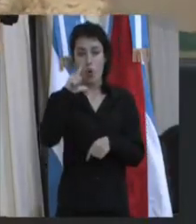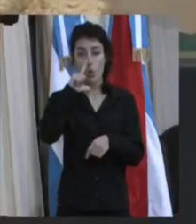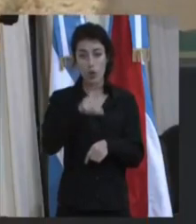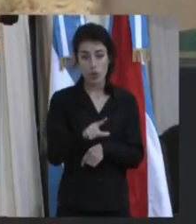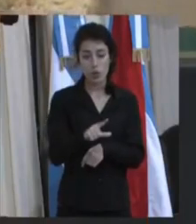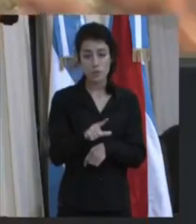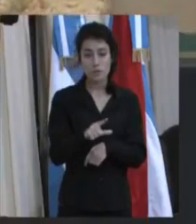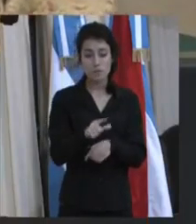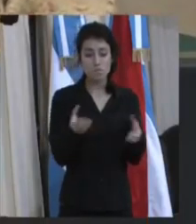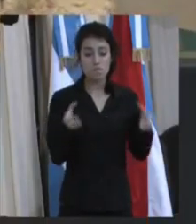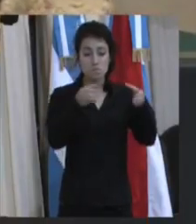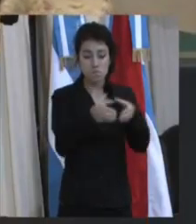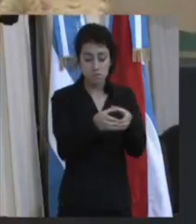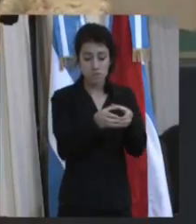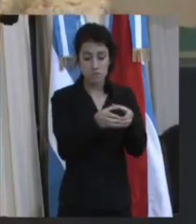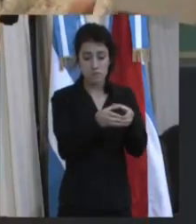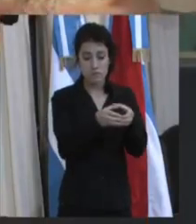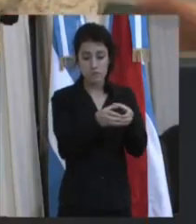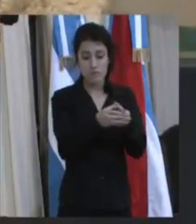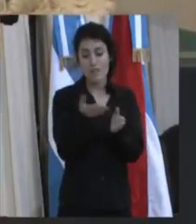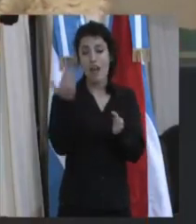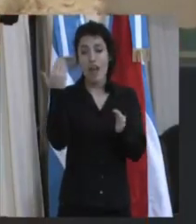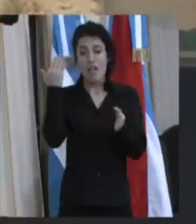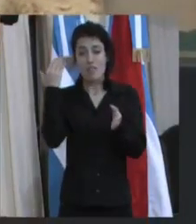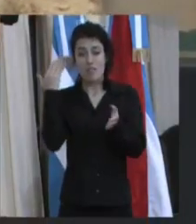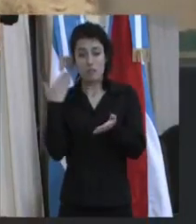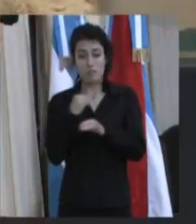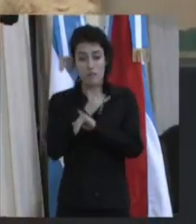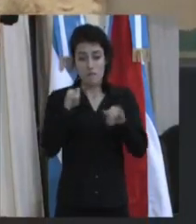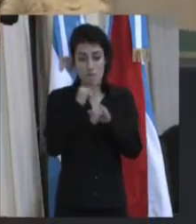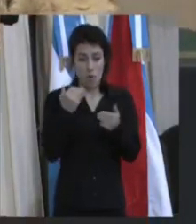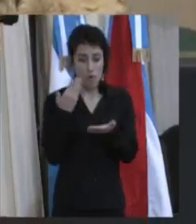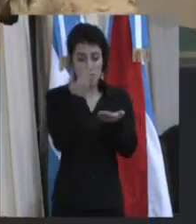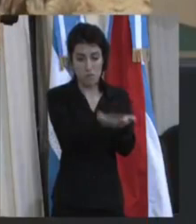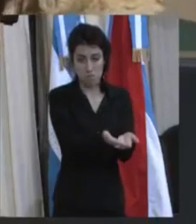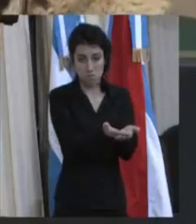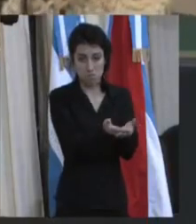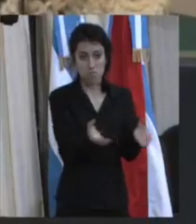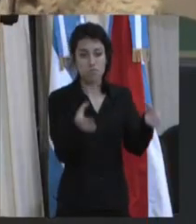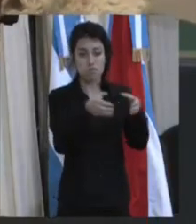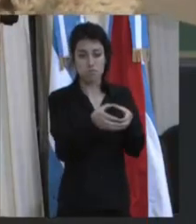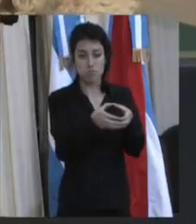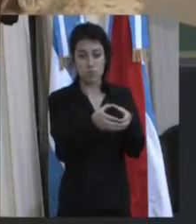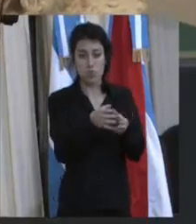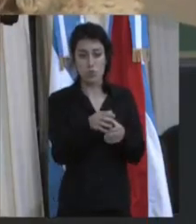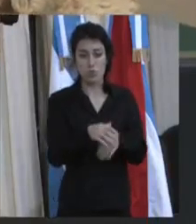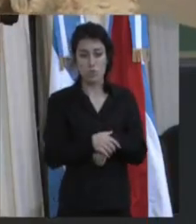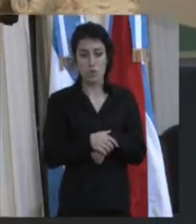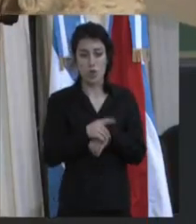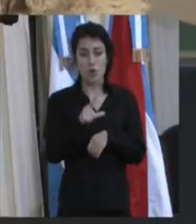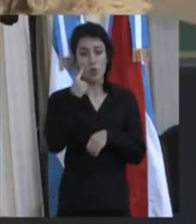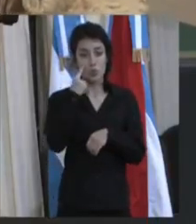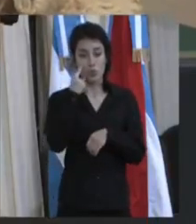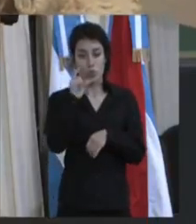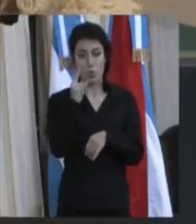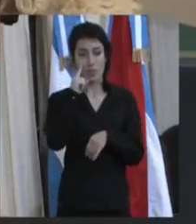julio, se junta esta liga que había presentado el informe Clotilde Luisi. ¿Cómo sigue esta sociabilidad?